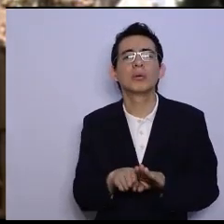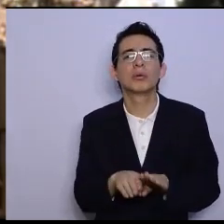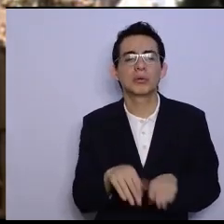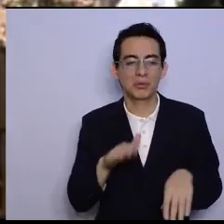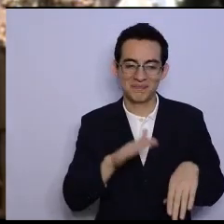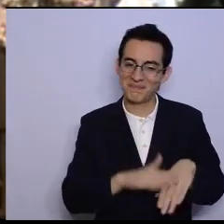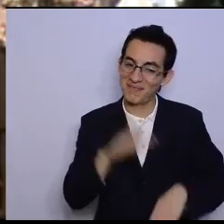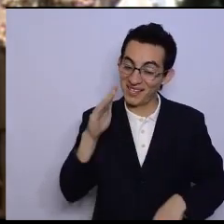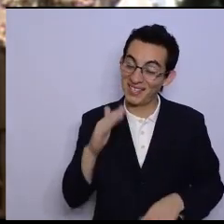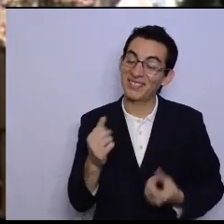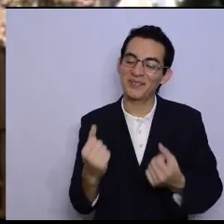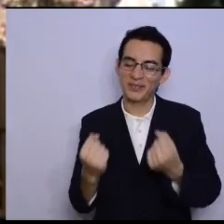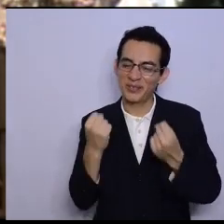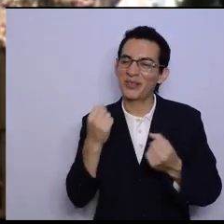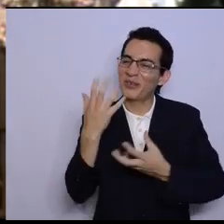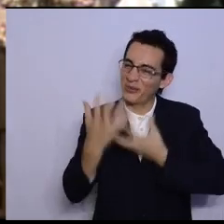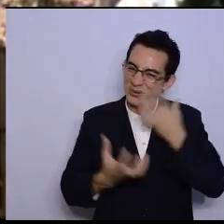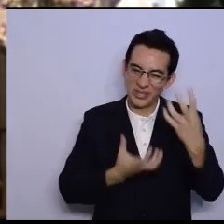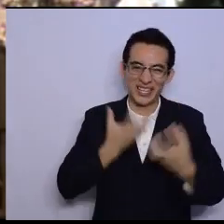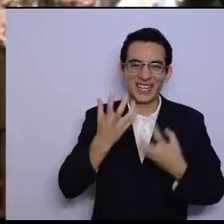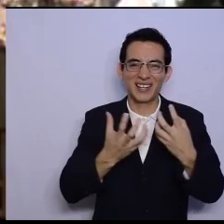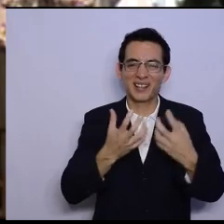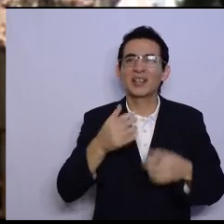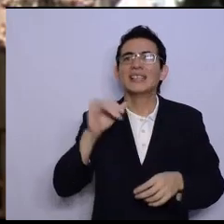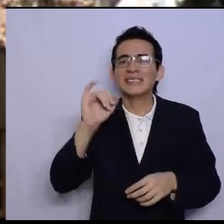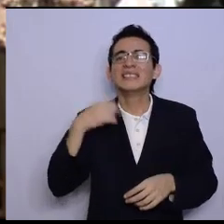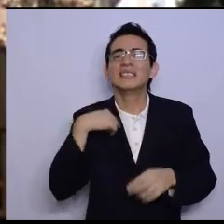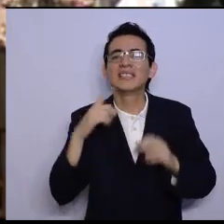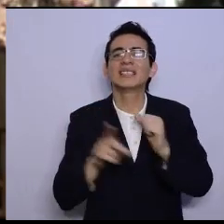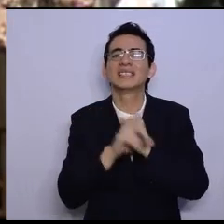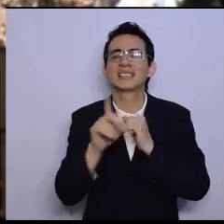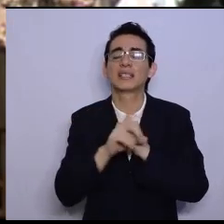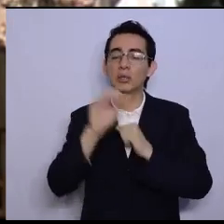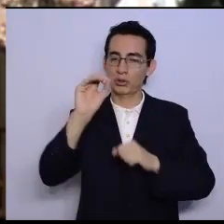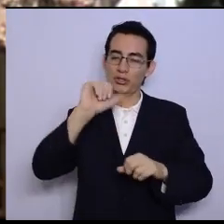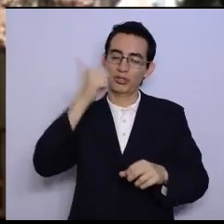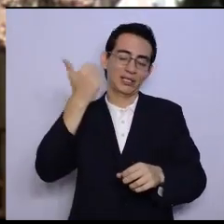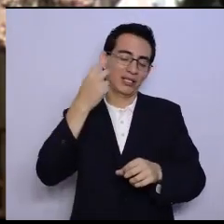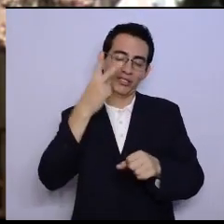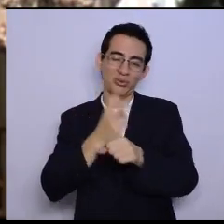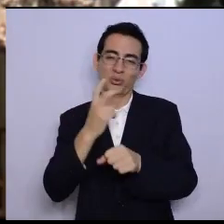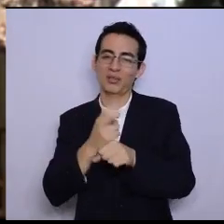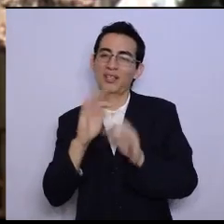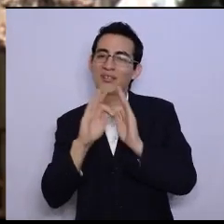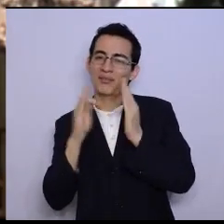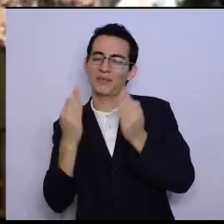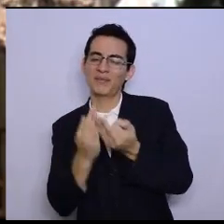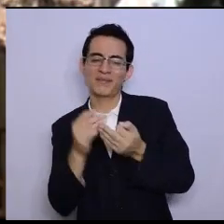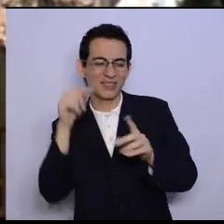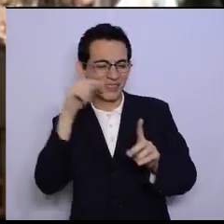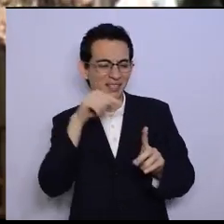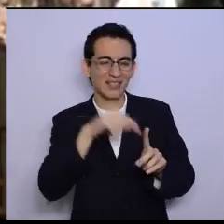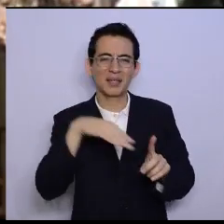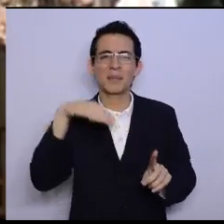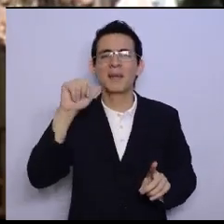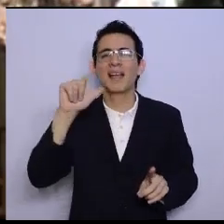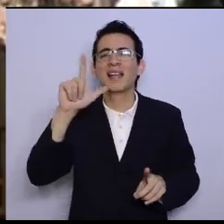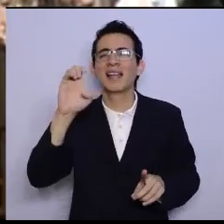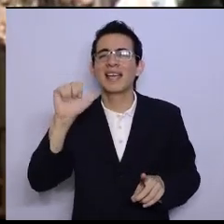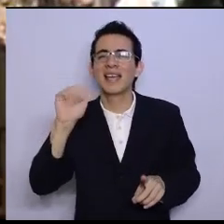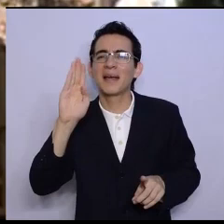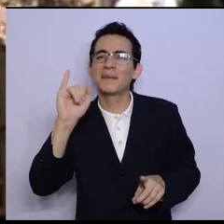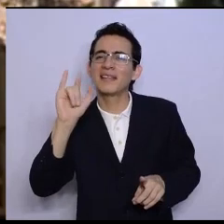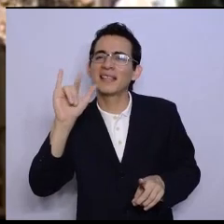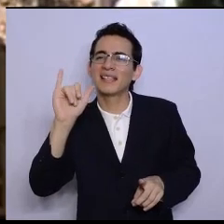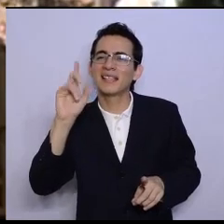fuego. La segunda característica del oro es la maleabilidad. ¿Qué es la maleabilidad del oro?